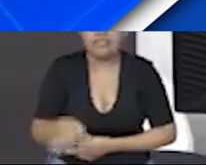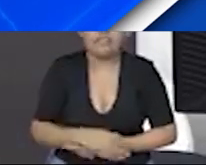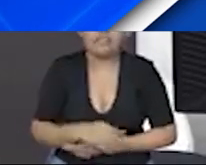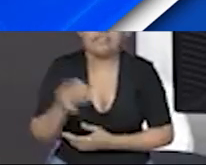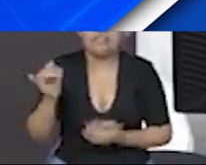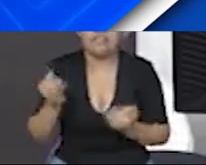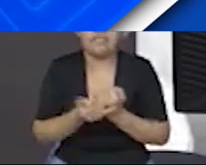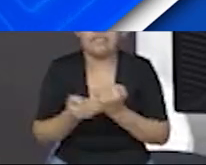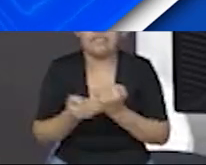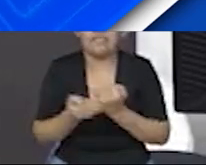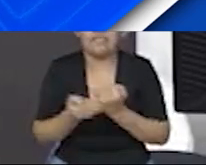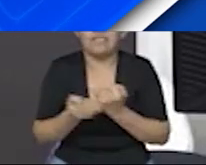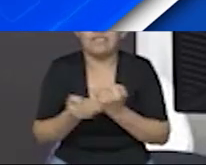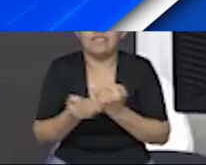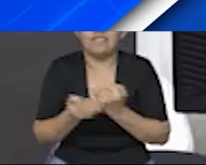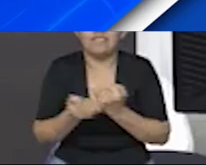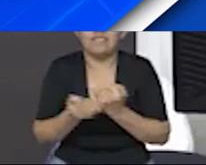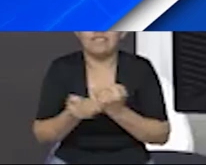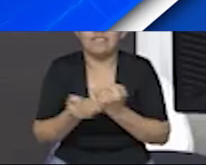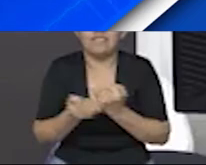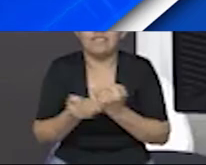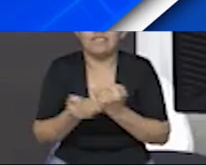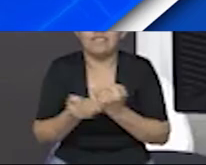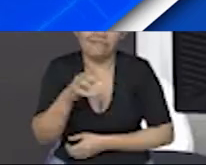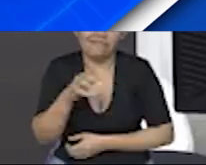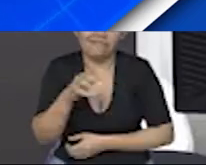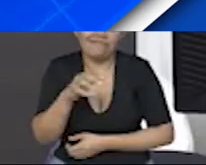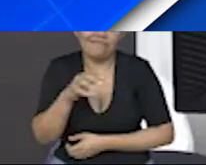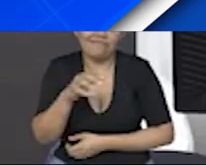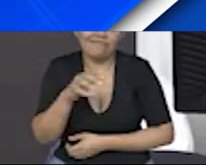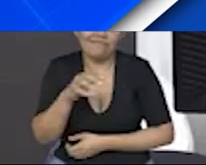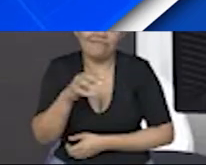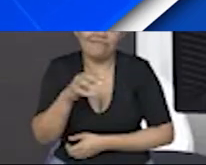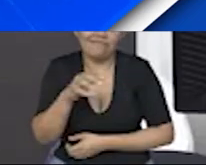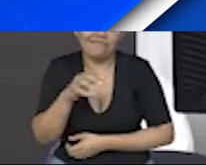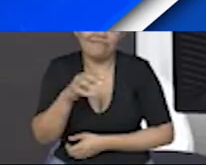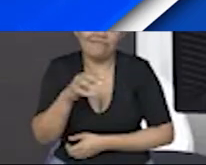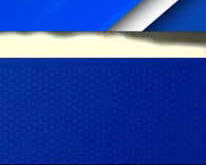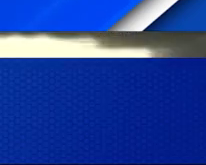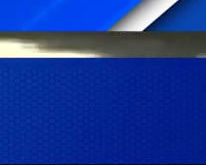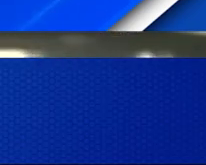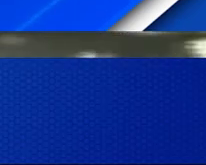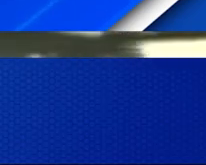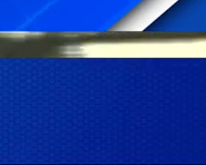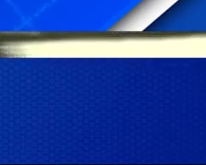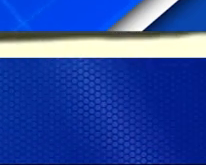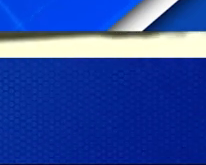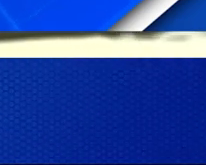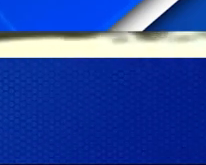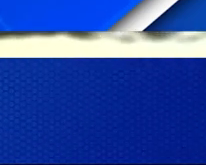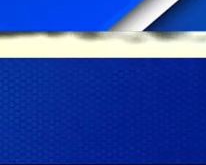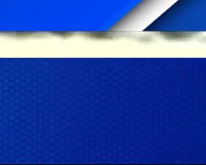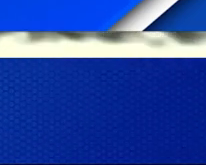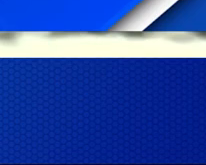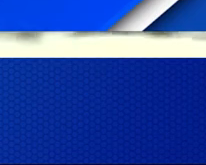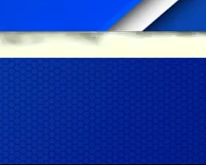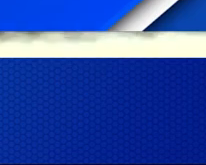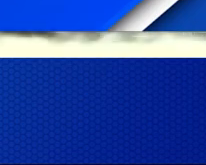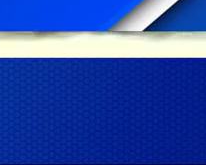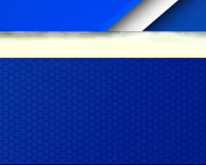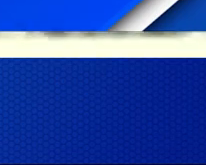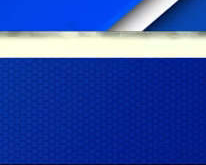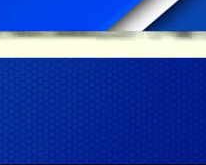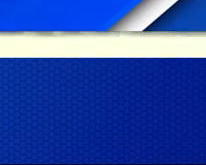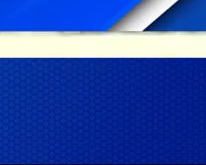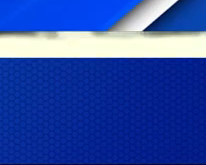Son víctimas del imperio siempre. 77 años de terrorismo de Estado. Estados Unidos sigue siendo el único